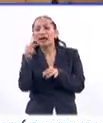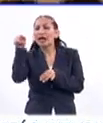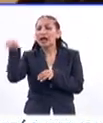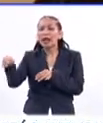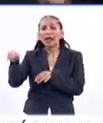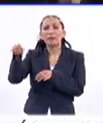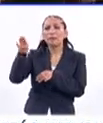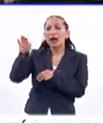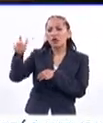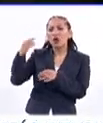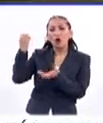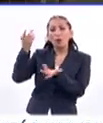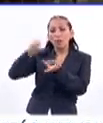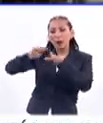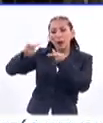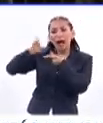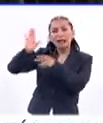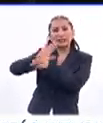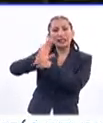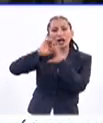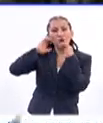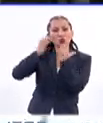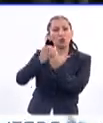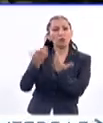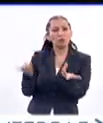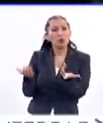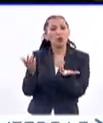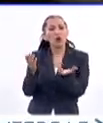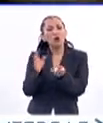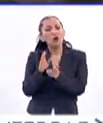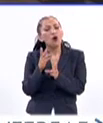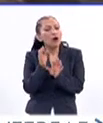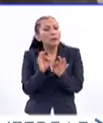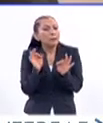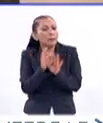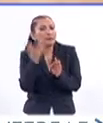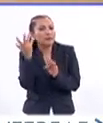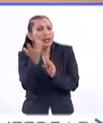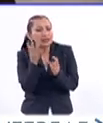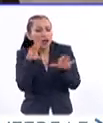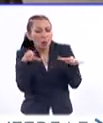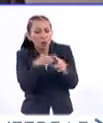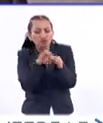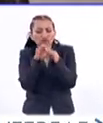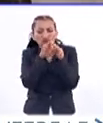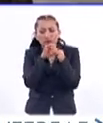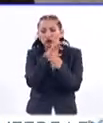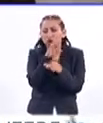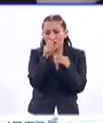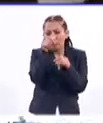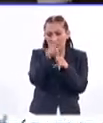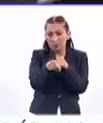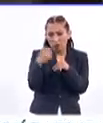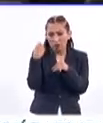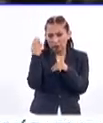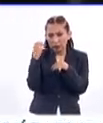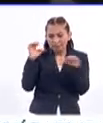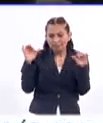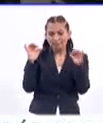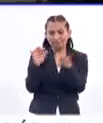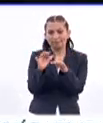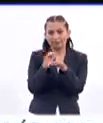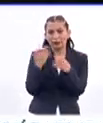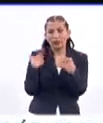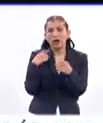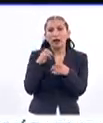en el barrio un cineclub, ¿no? La importancia de crear comunidad, todo eso en el Seminario